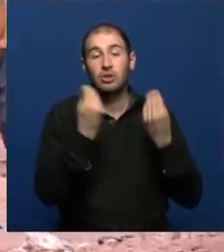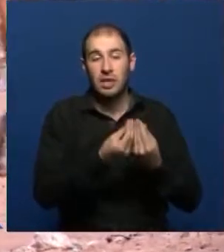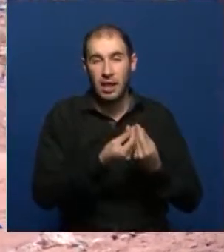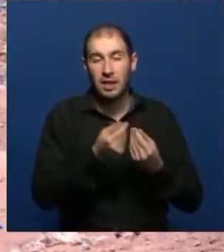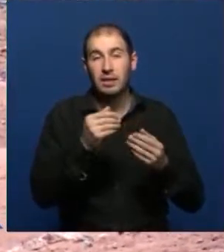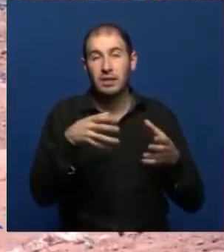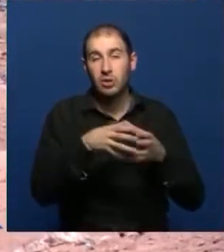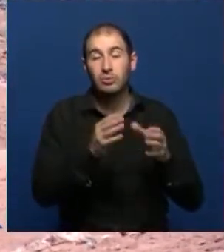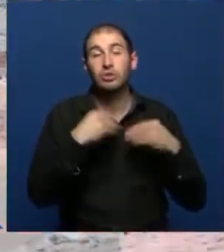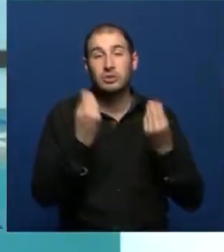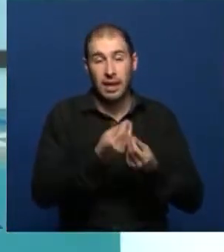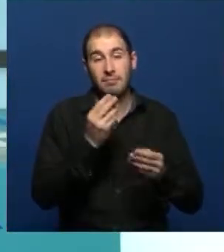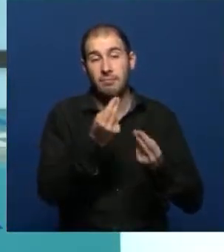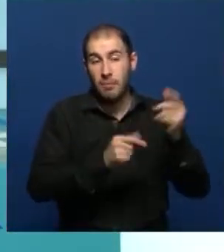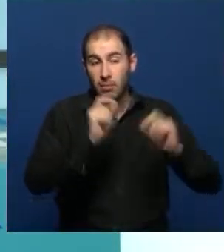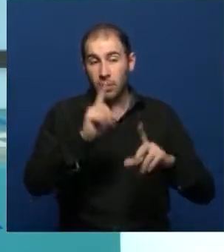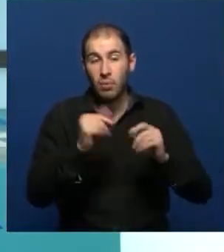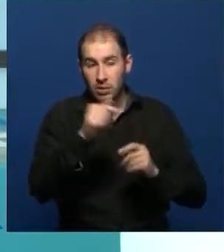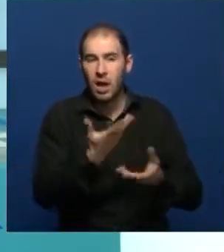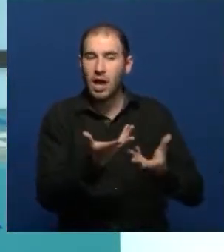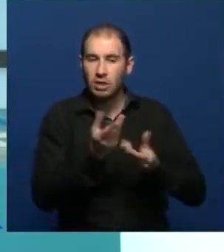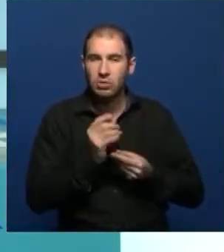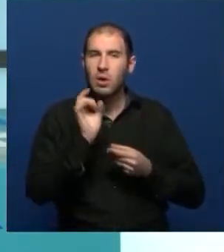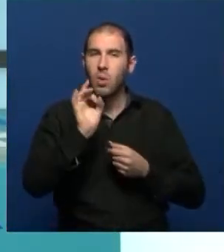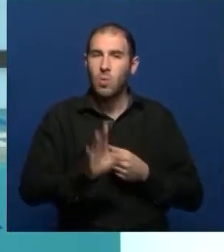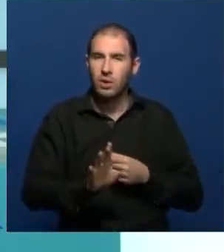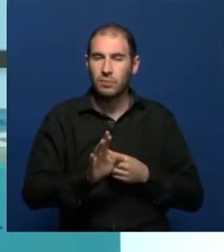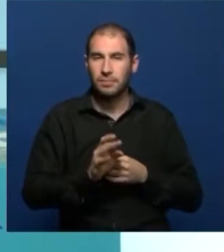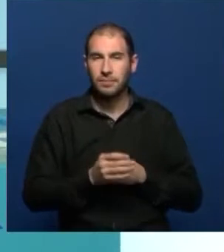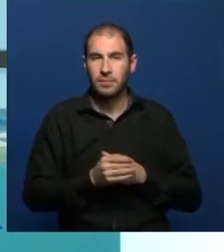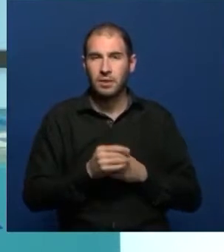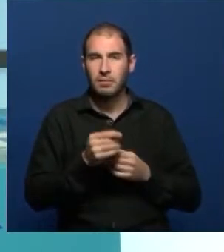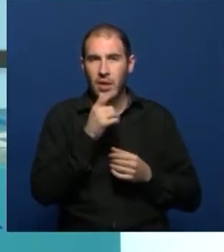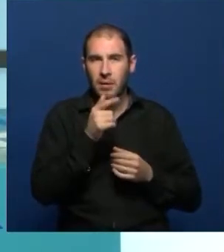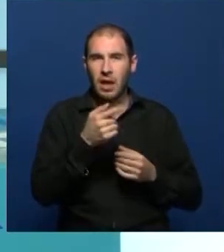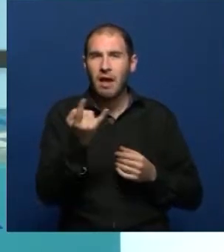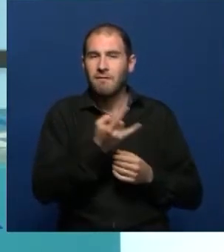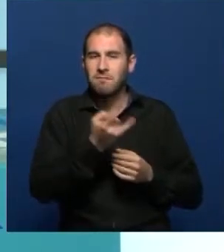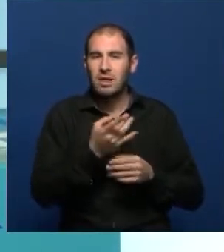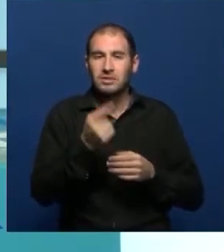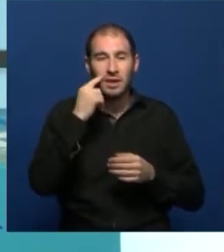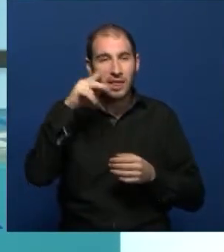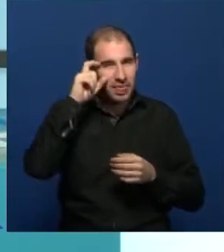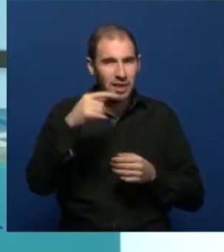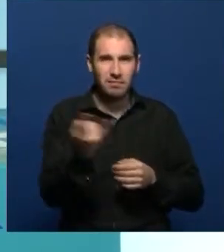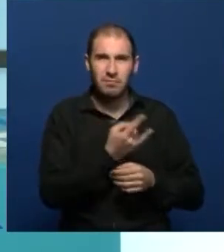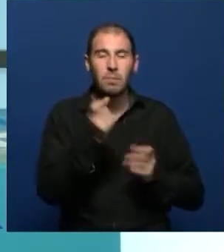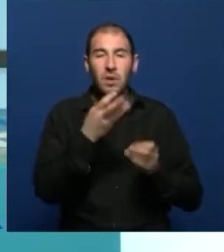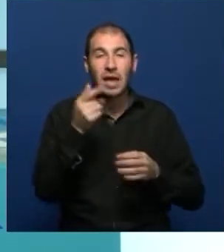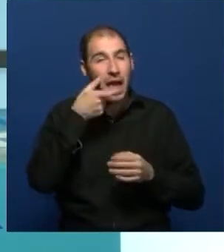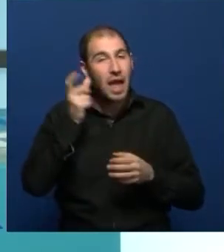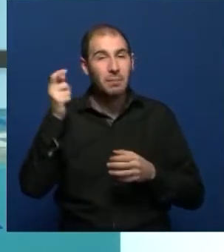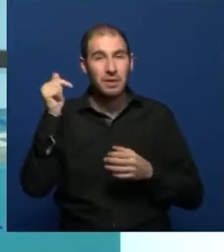la canasta básica total, que nos ha permitido no solamente desmantelar las mentiras del INDEC, porque esta es una